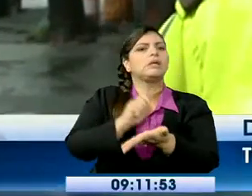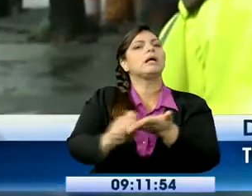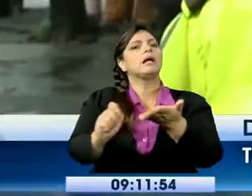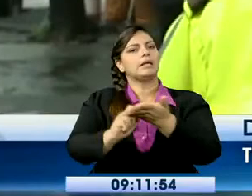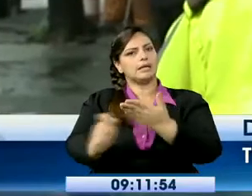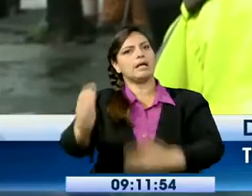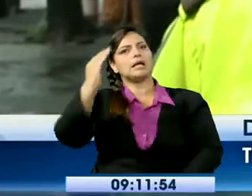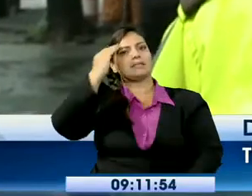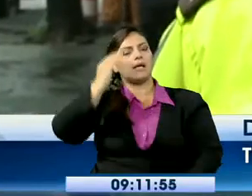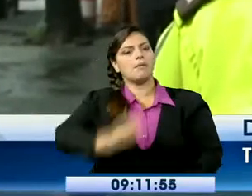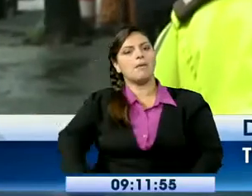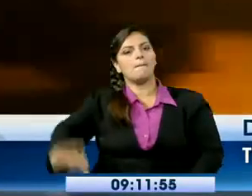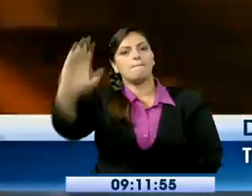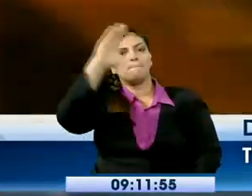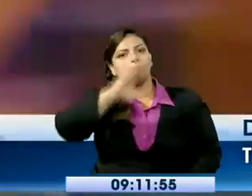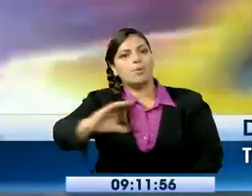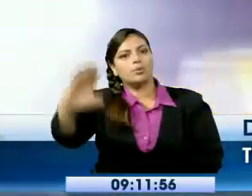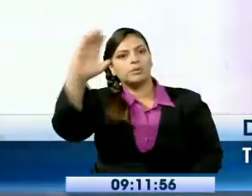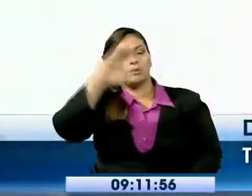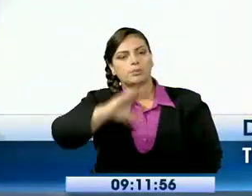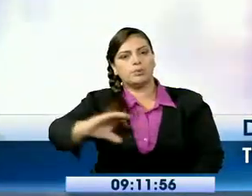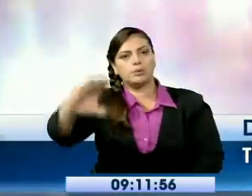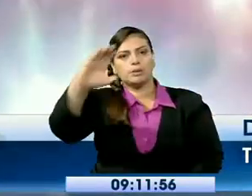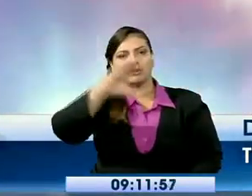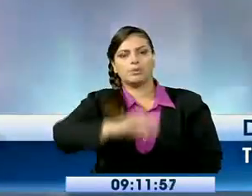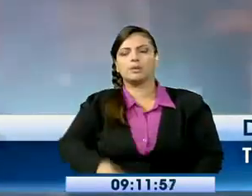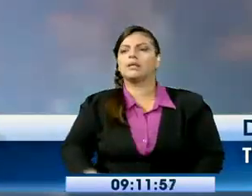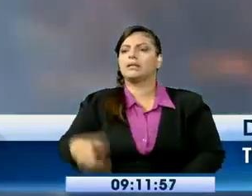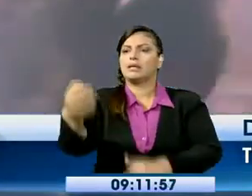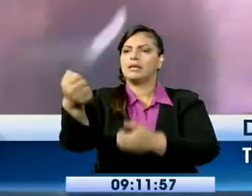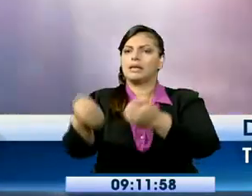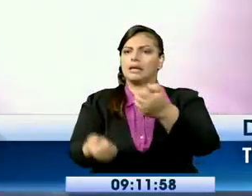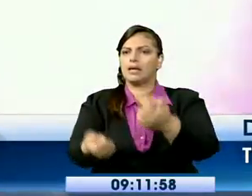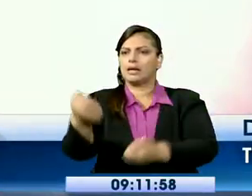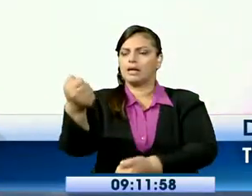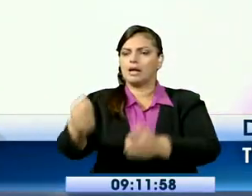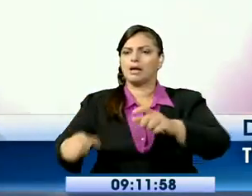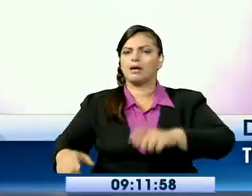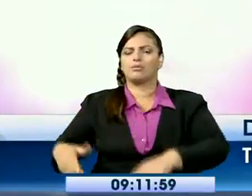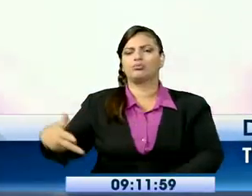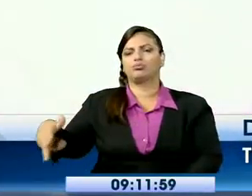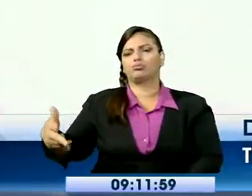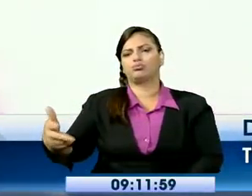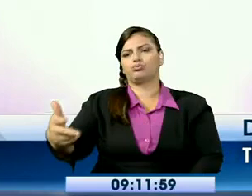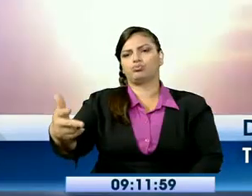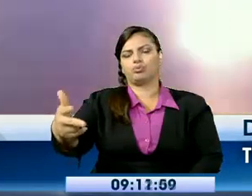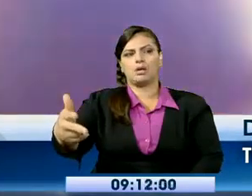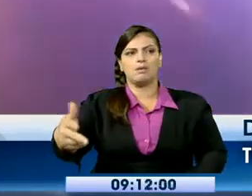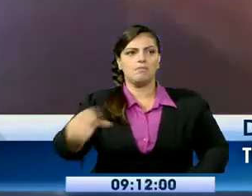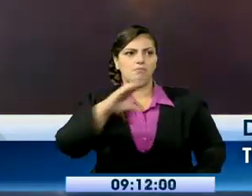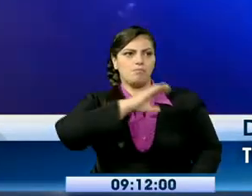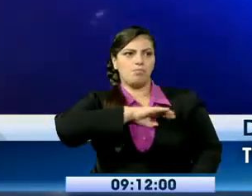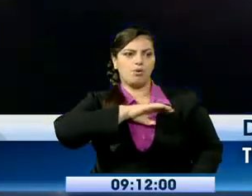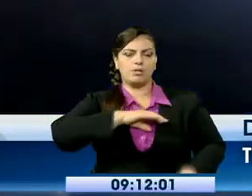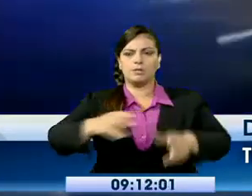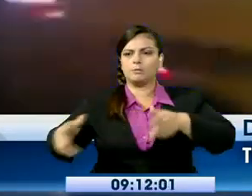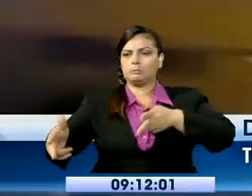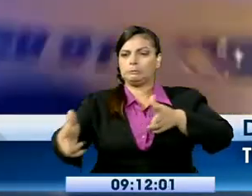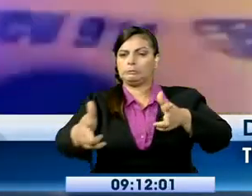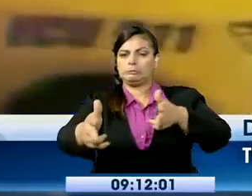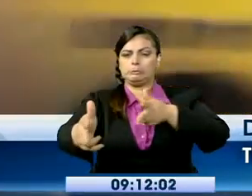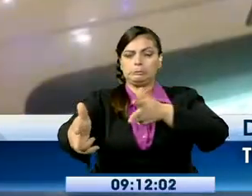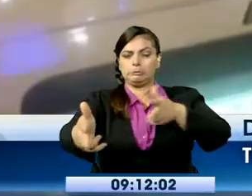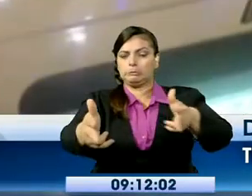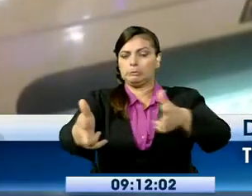armada a varias personas transeúntes. El automóvil fue ubicado sobre la isla Floriana y San Cristóbal. El patrullero le dio la orden de parar